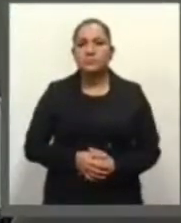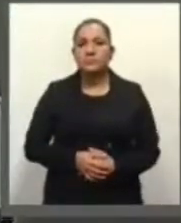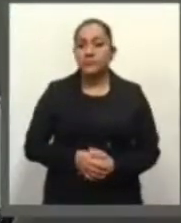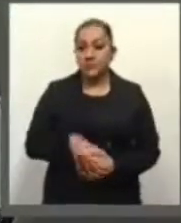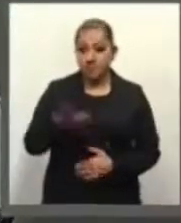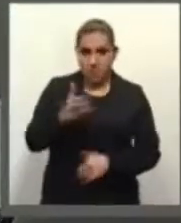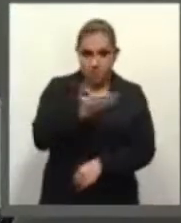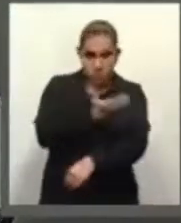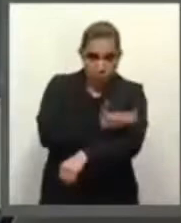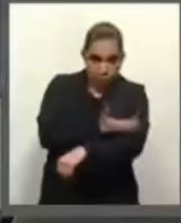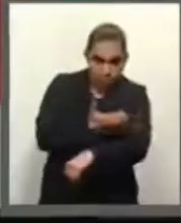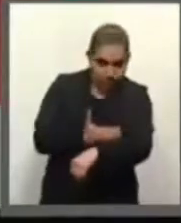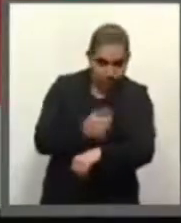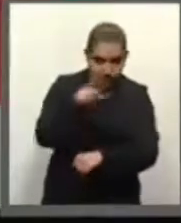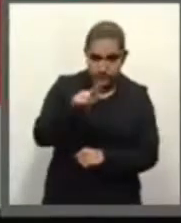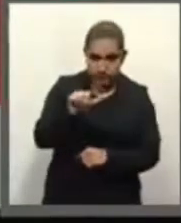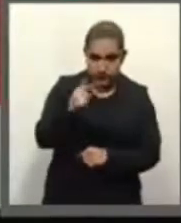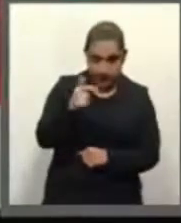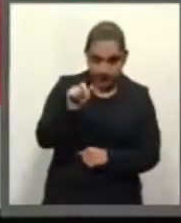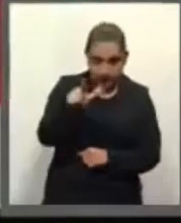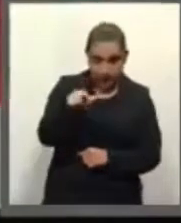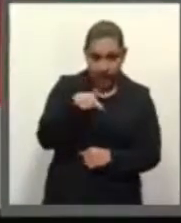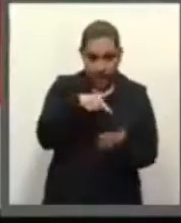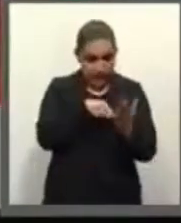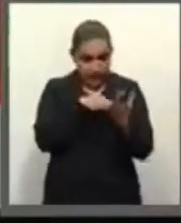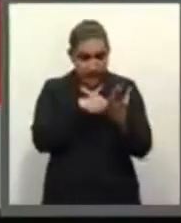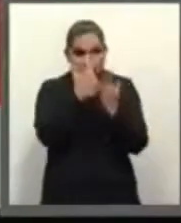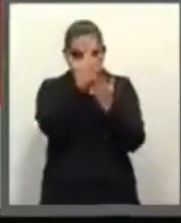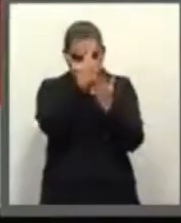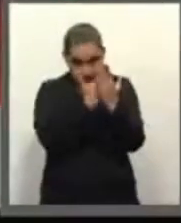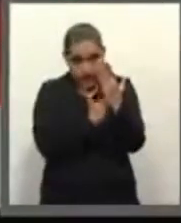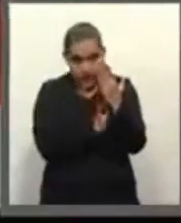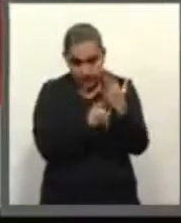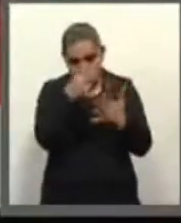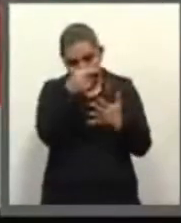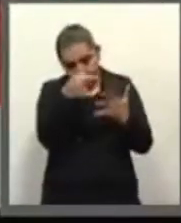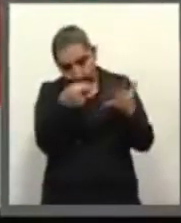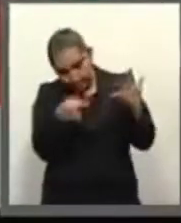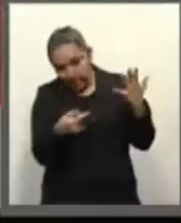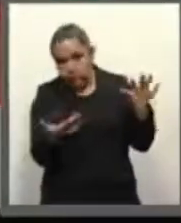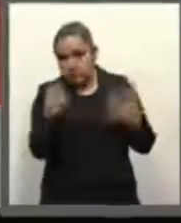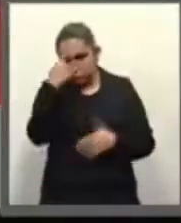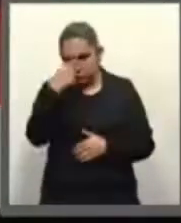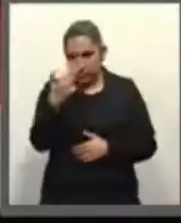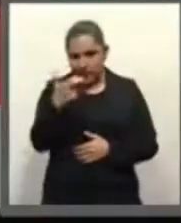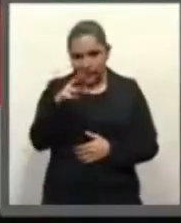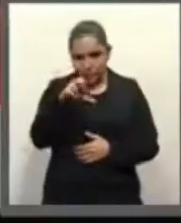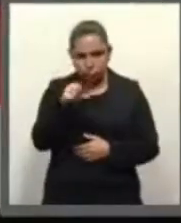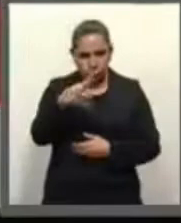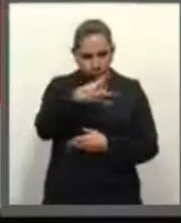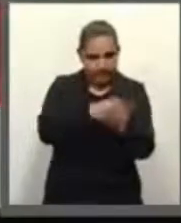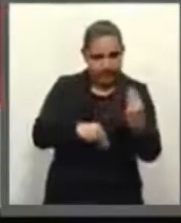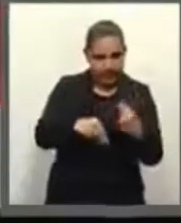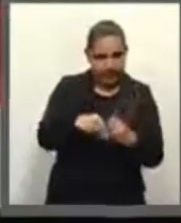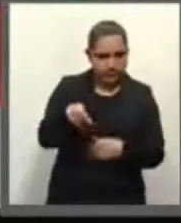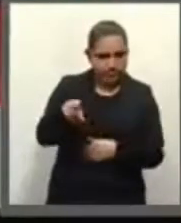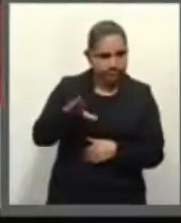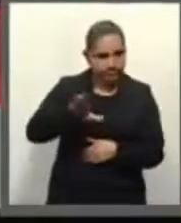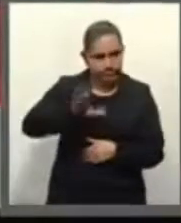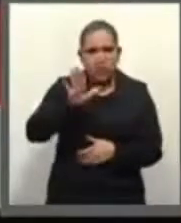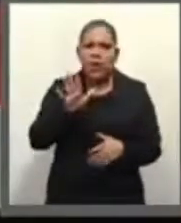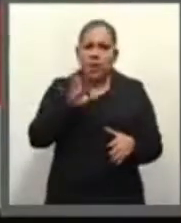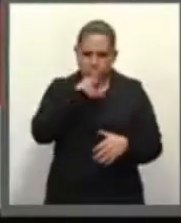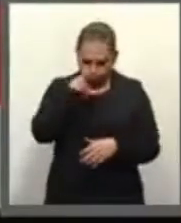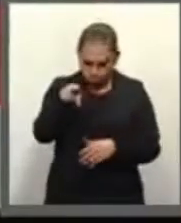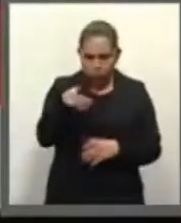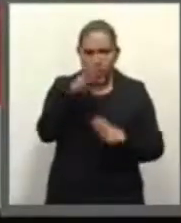Compañera Zagal, precisamente esta lista se trata de rectificación de hechos. Si es usted tan amable de ponerse de acuerdo con